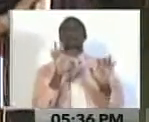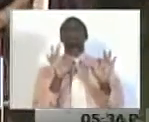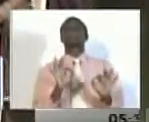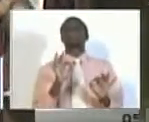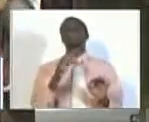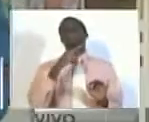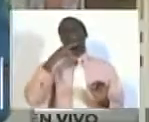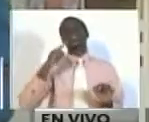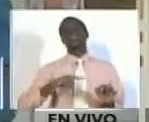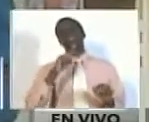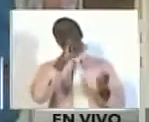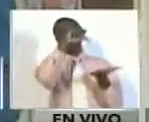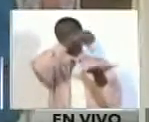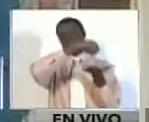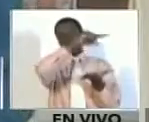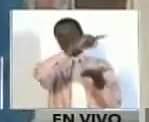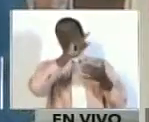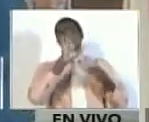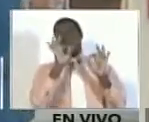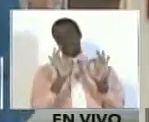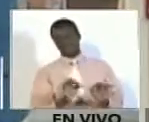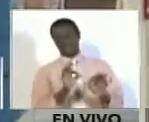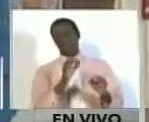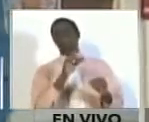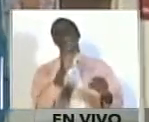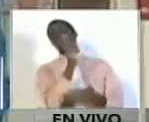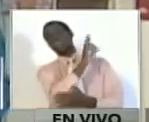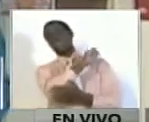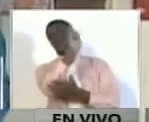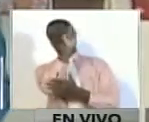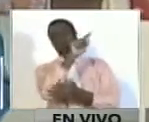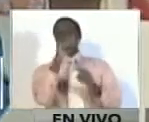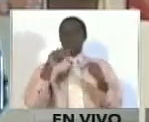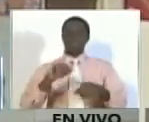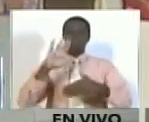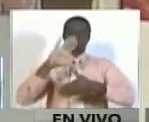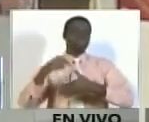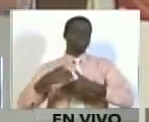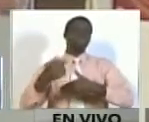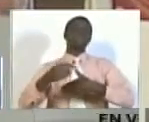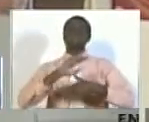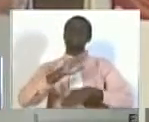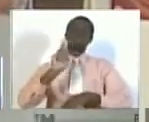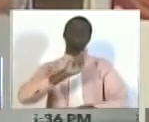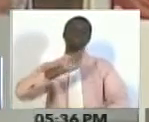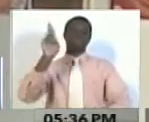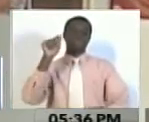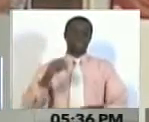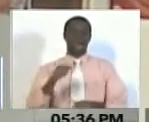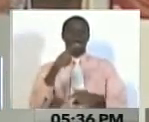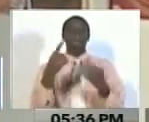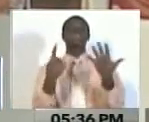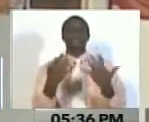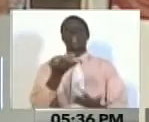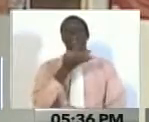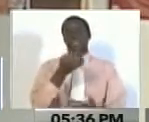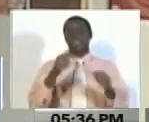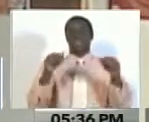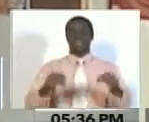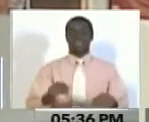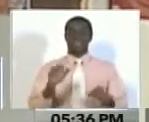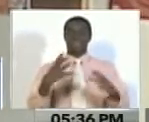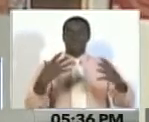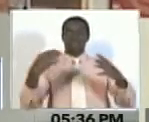escuchar en la mejor calidad la cantata criolla a las 6 de la tarde en la Sala Río Reina de nuestro Teatro